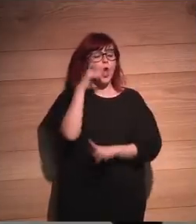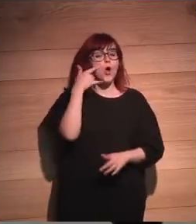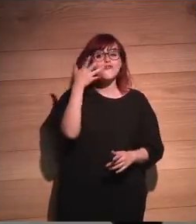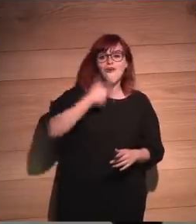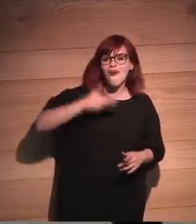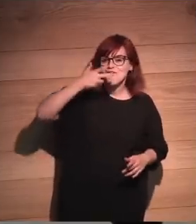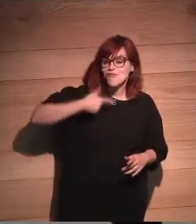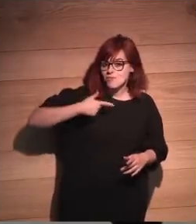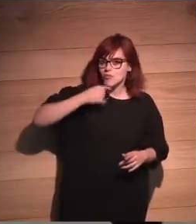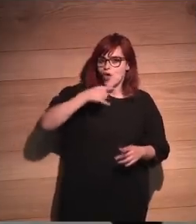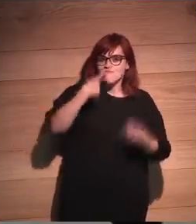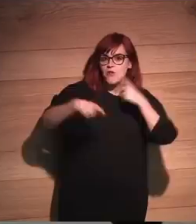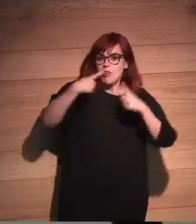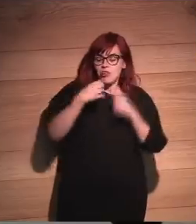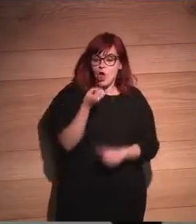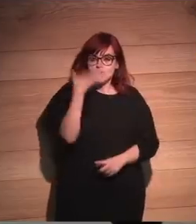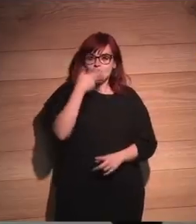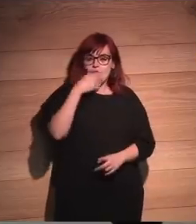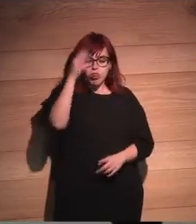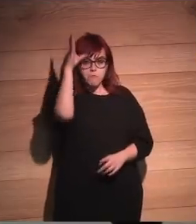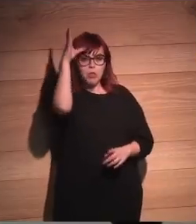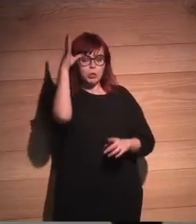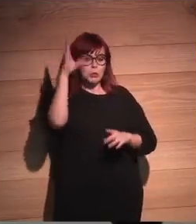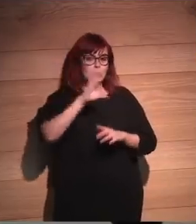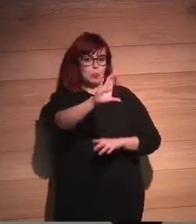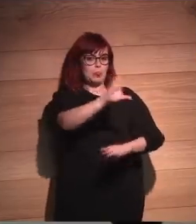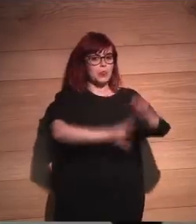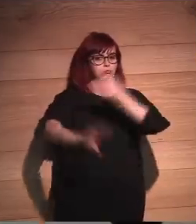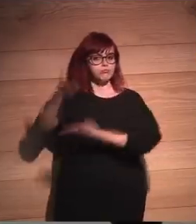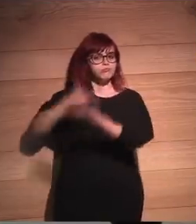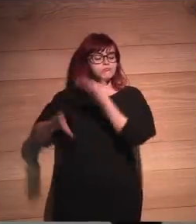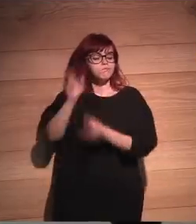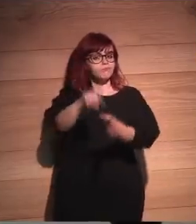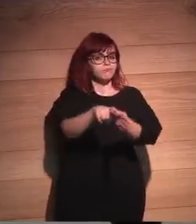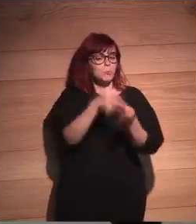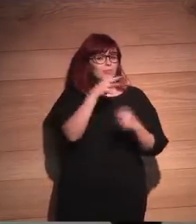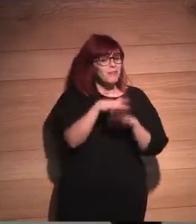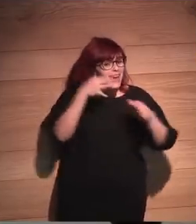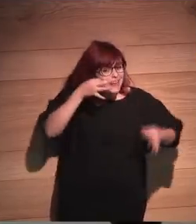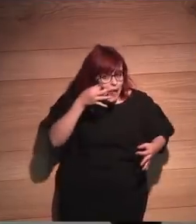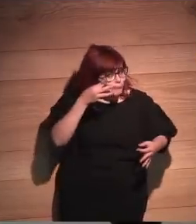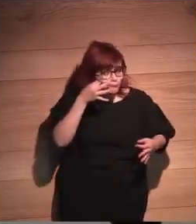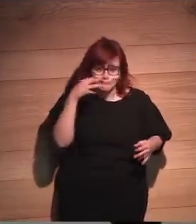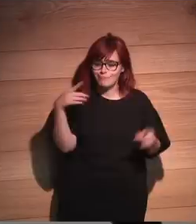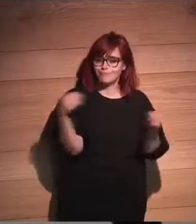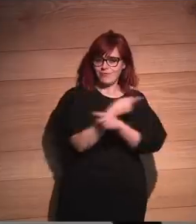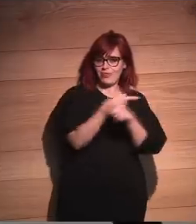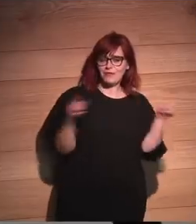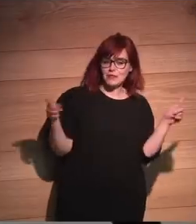el conocimiento, la información y el conocimiento a disposición de todo el mundo. La realidad no ha sido exactamente